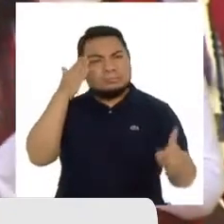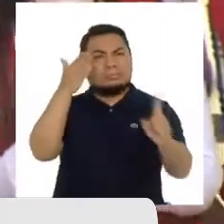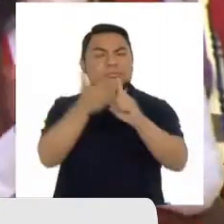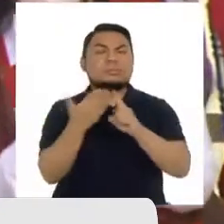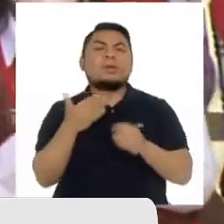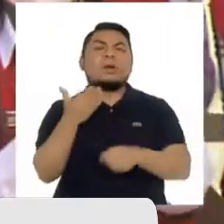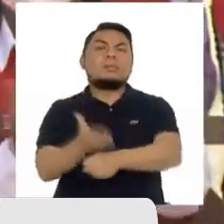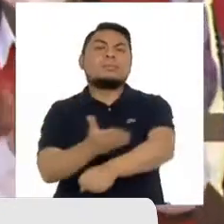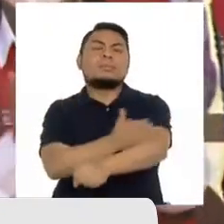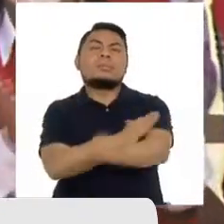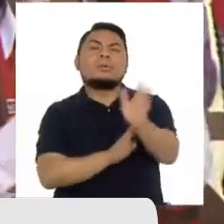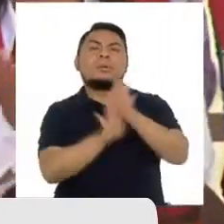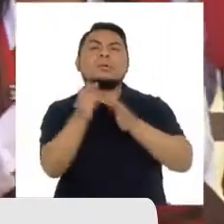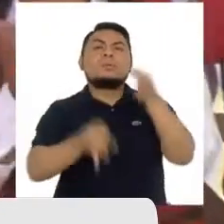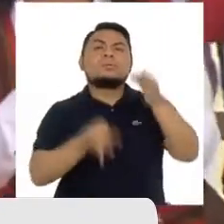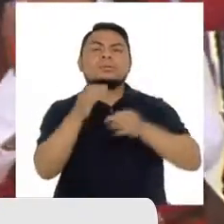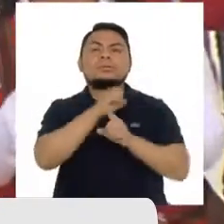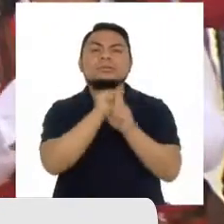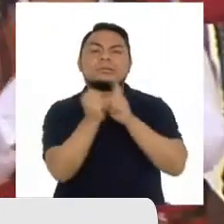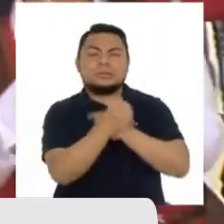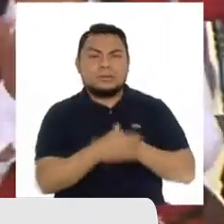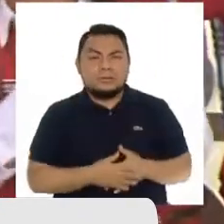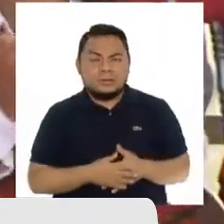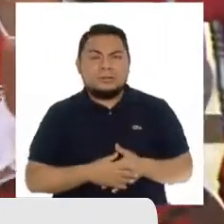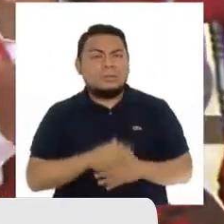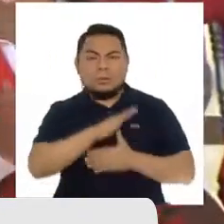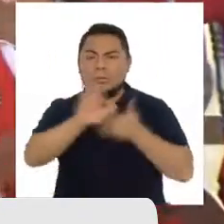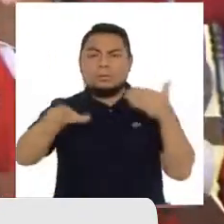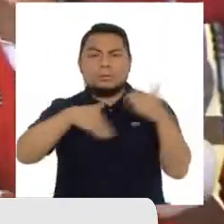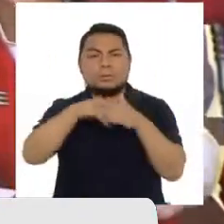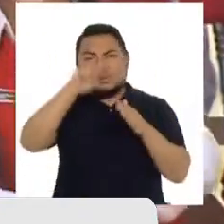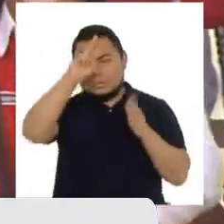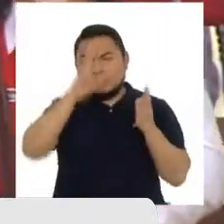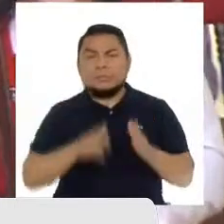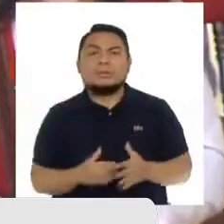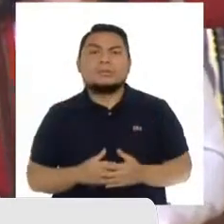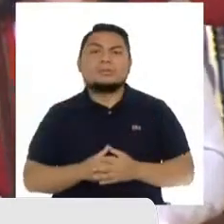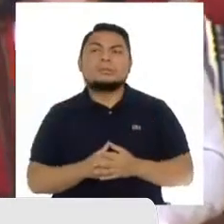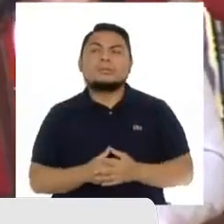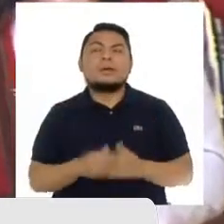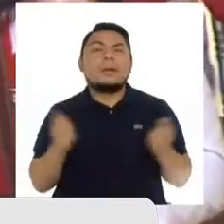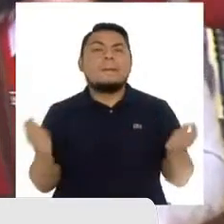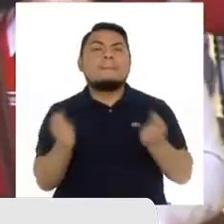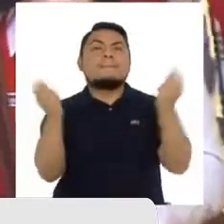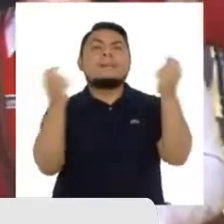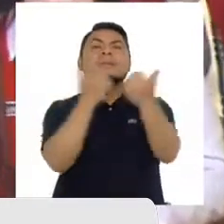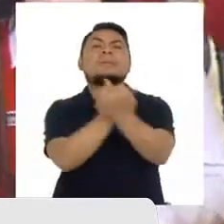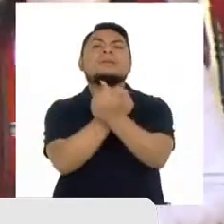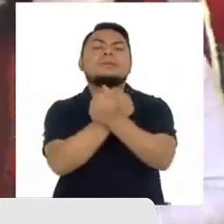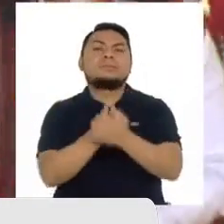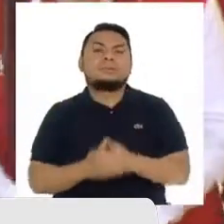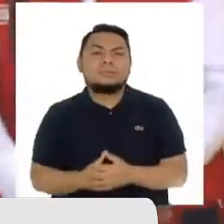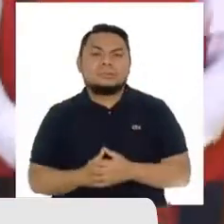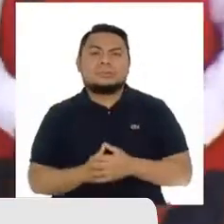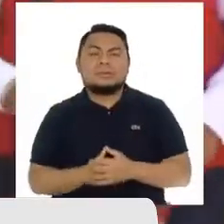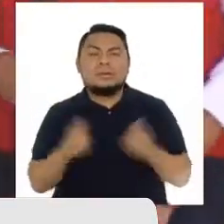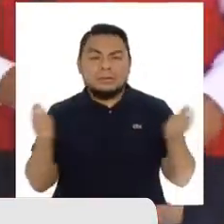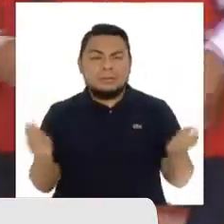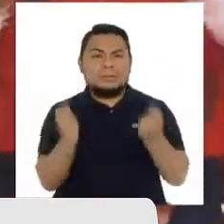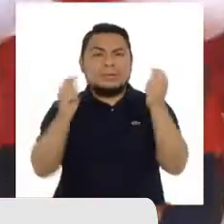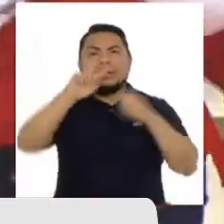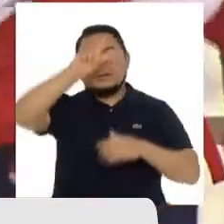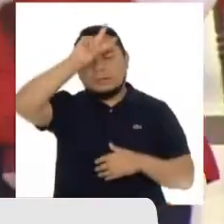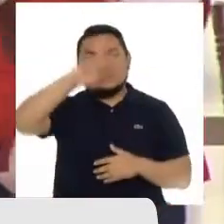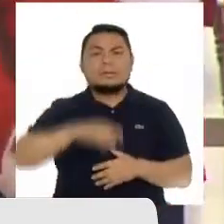progreso y la justicia social para todos los peruanos y ayacucho viva el